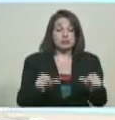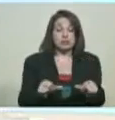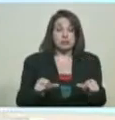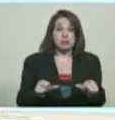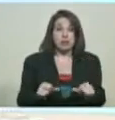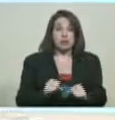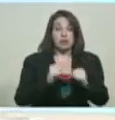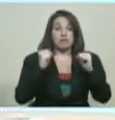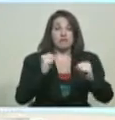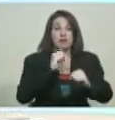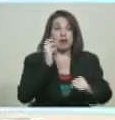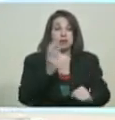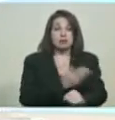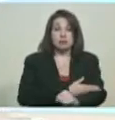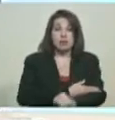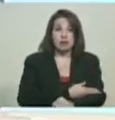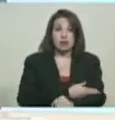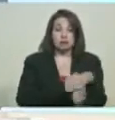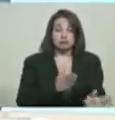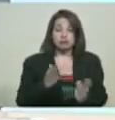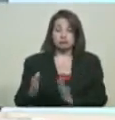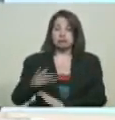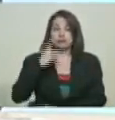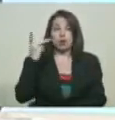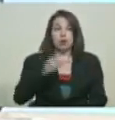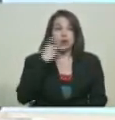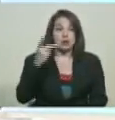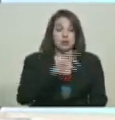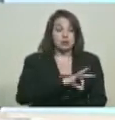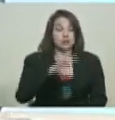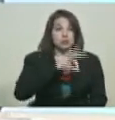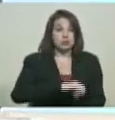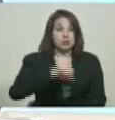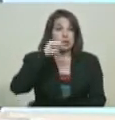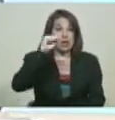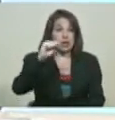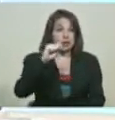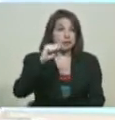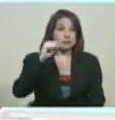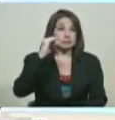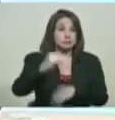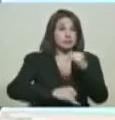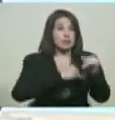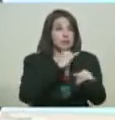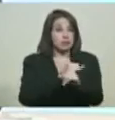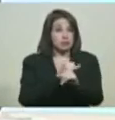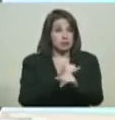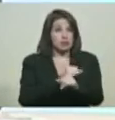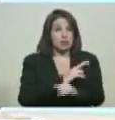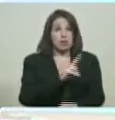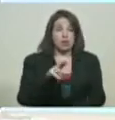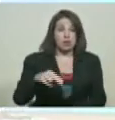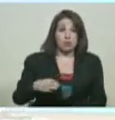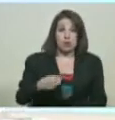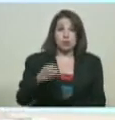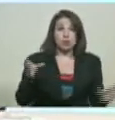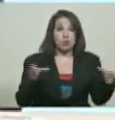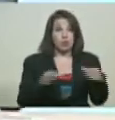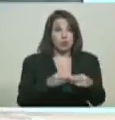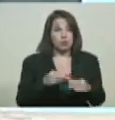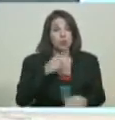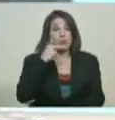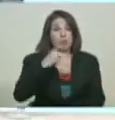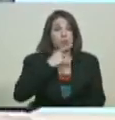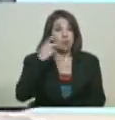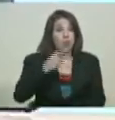orgánicas políticas sociales y del sistema de alianzas nacionales internacionales de nuestro partido socialista unido de venezuela